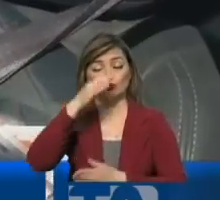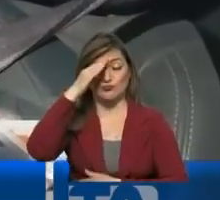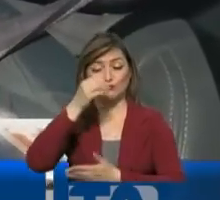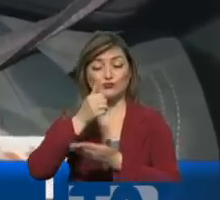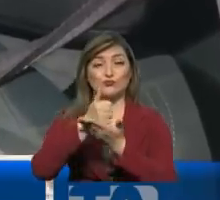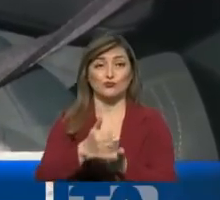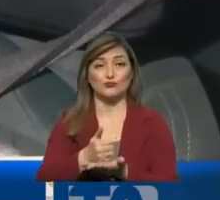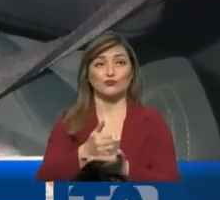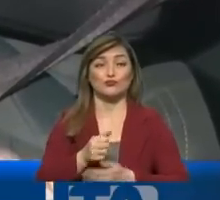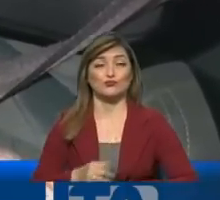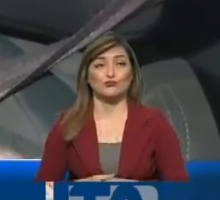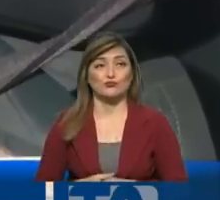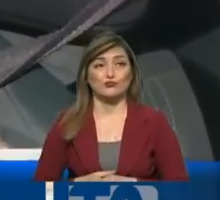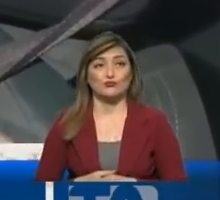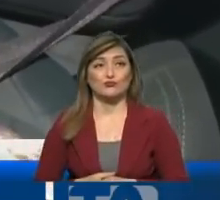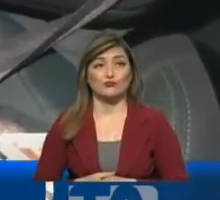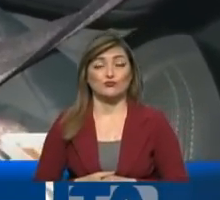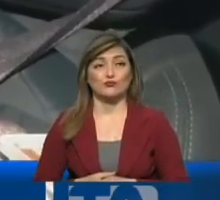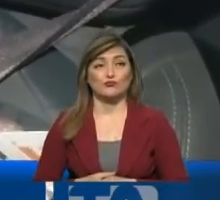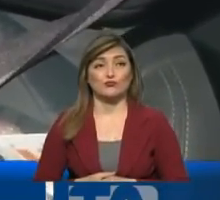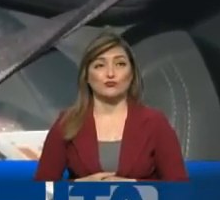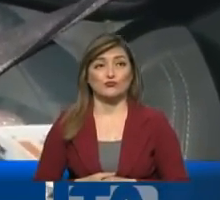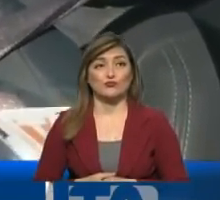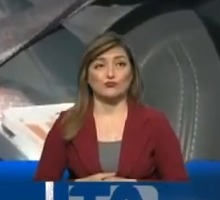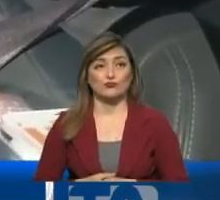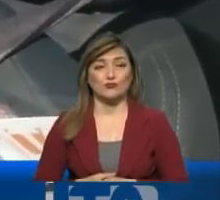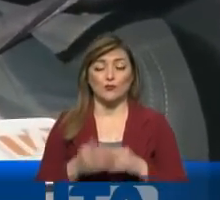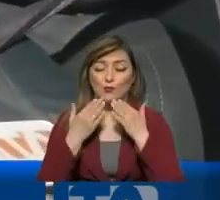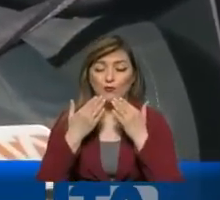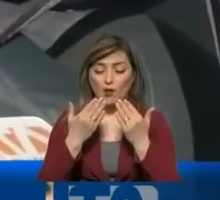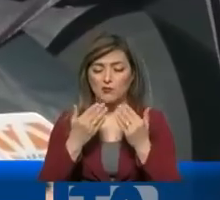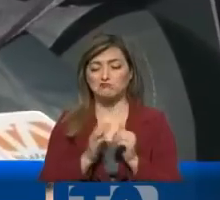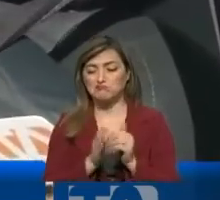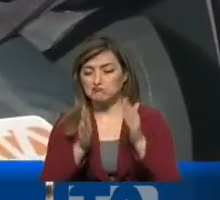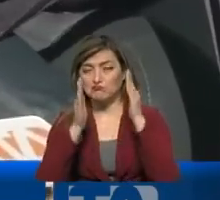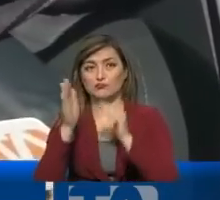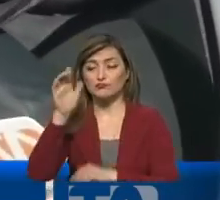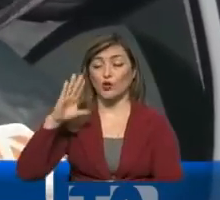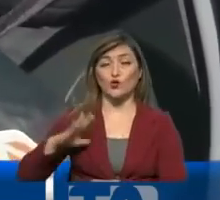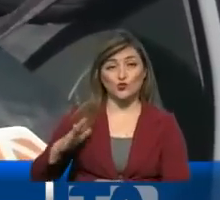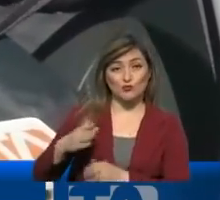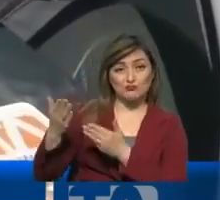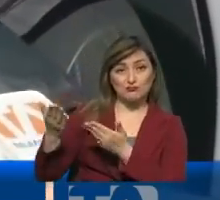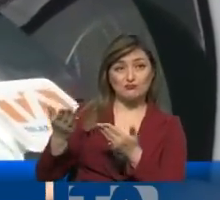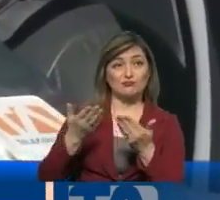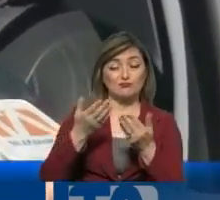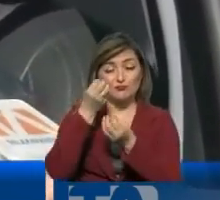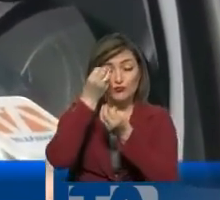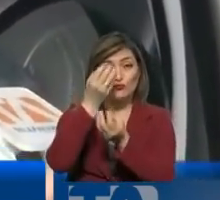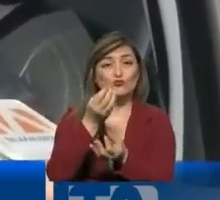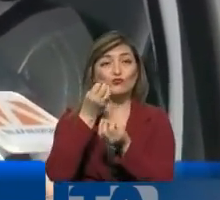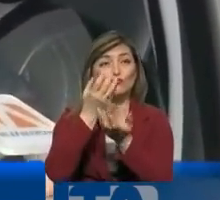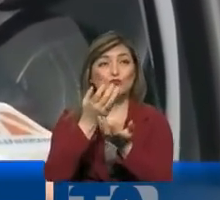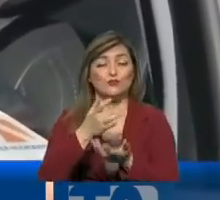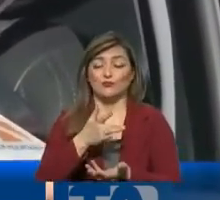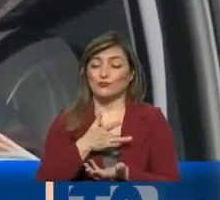policía, que nos tratan como debemos. Qué bonito este señor que acaba de darme esa información, me